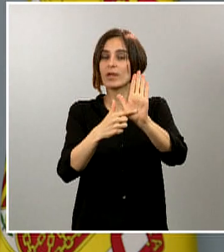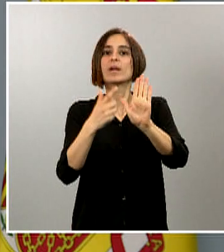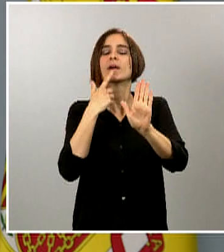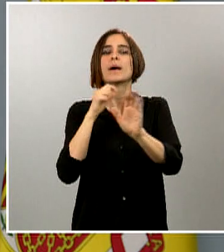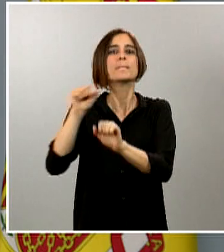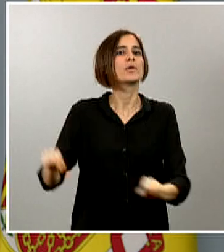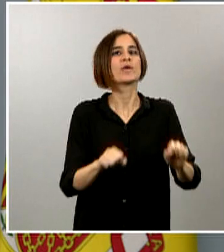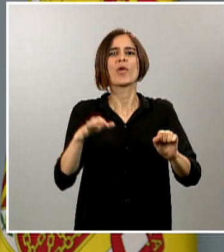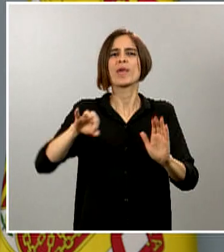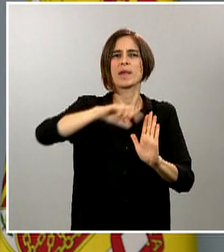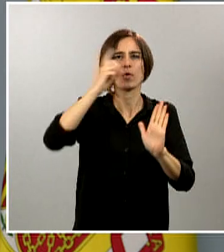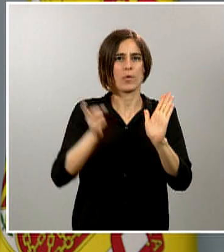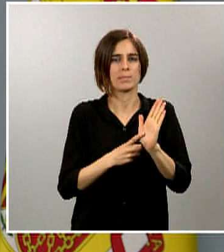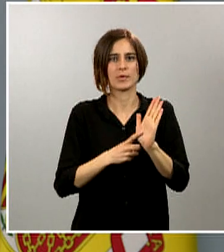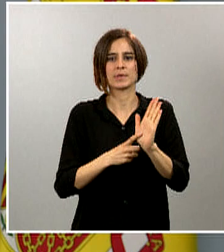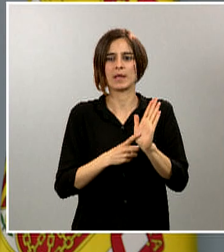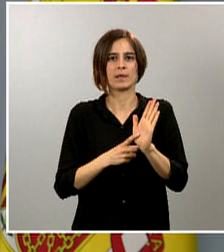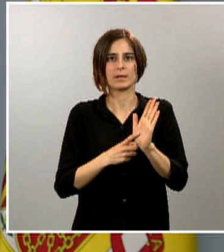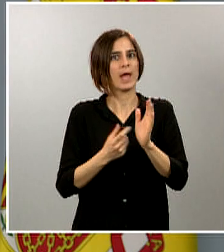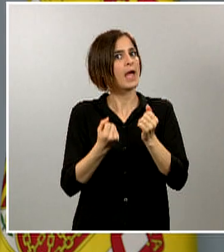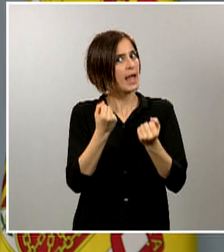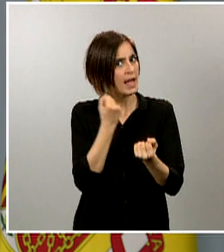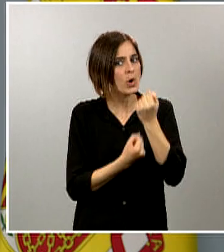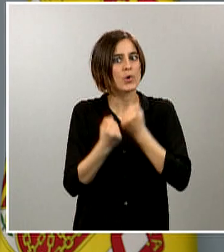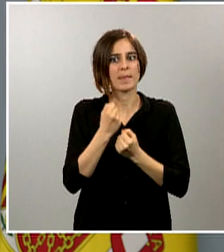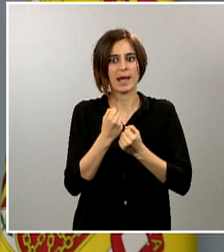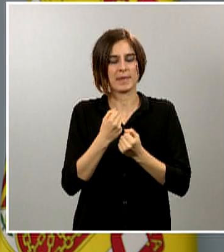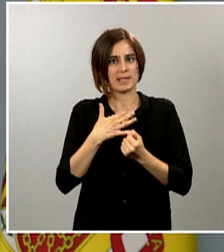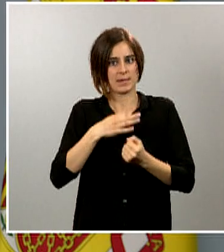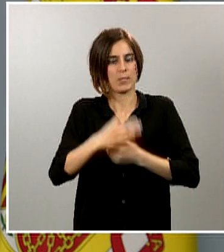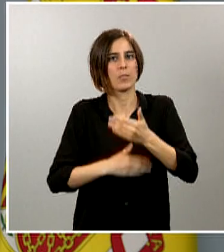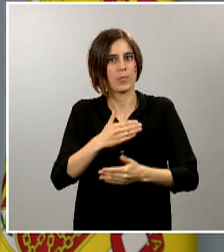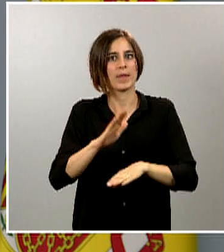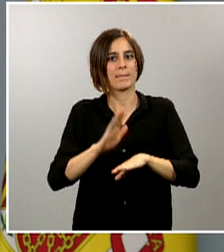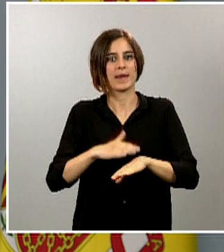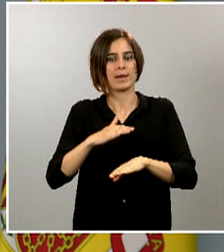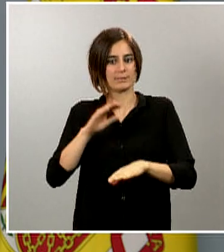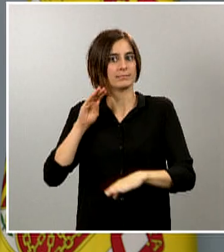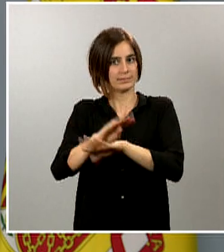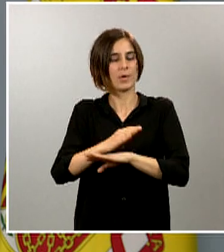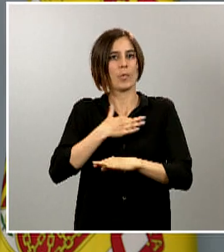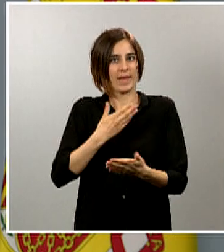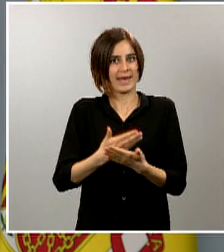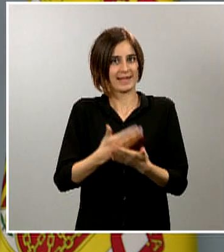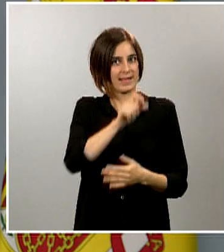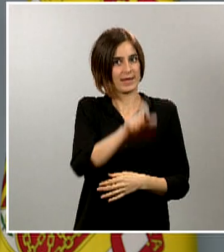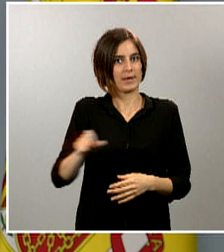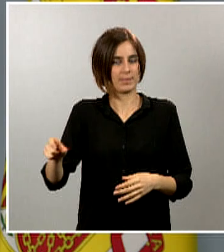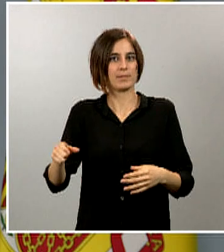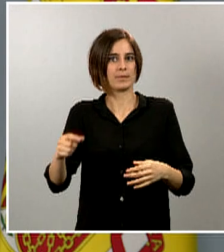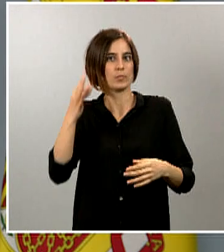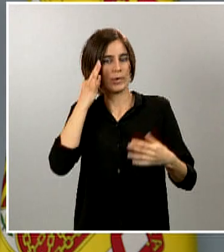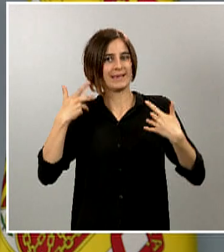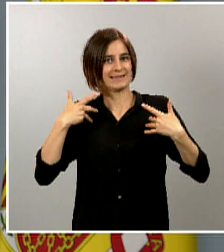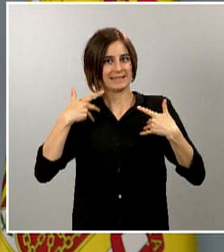y económicamente fiable al objeto de garantizar la misma. En esos términos también, y como se ha